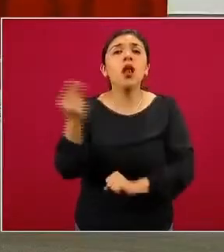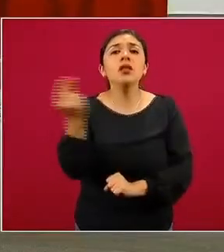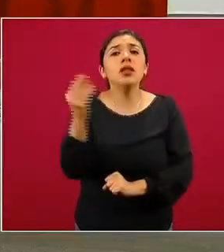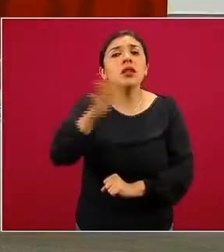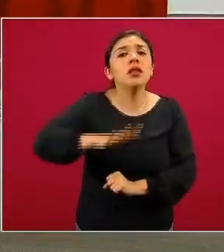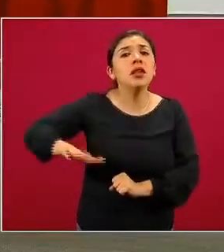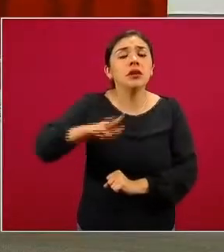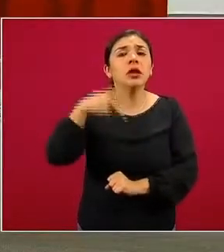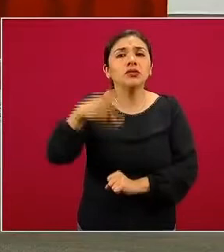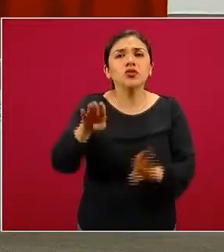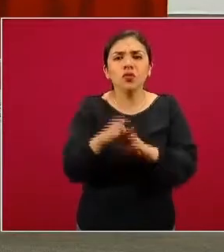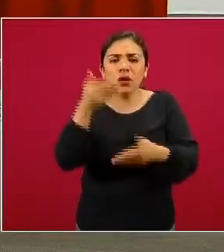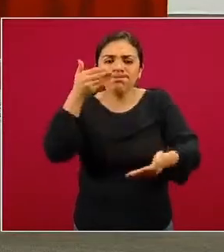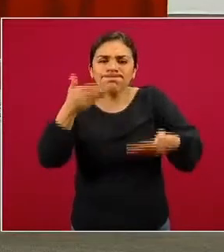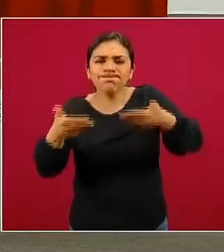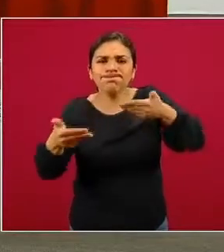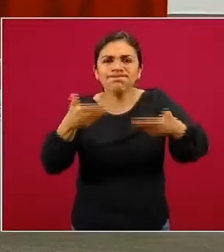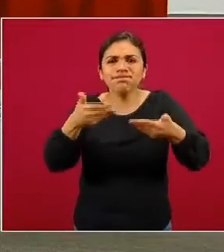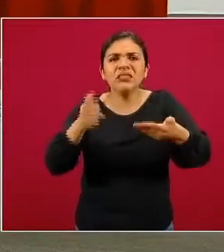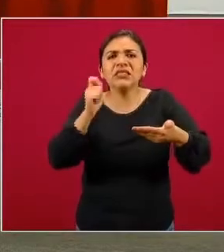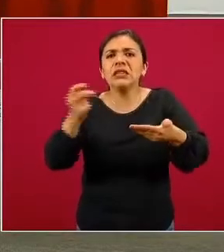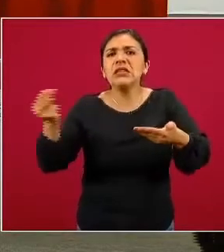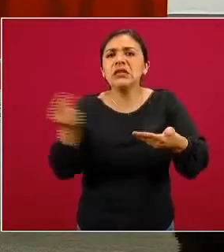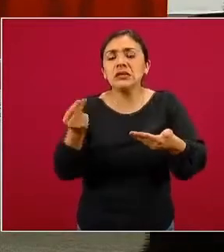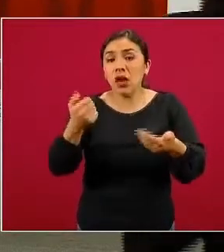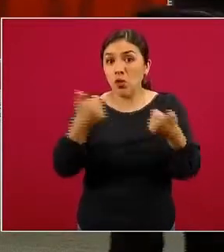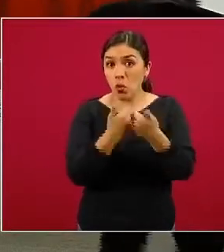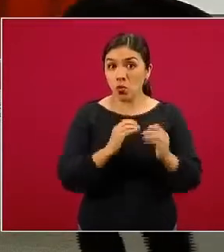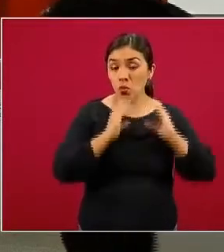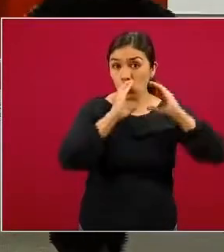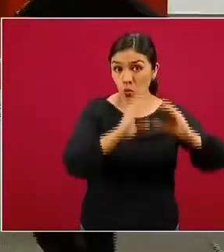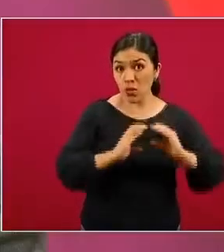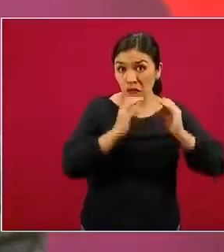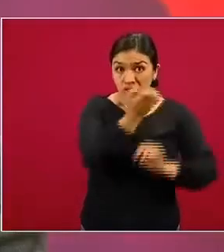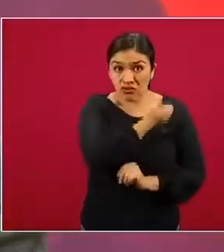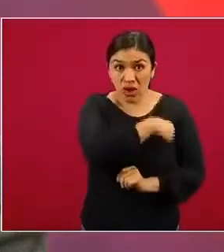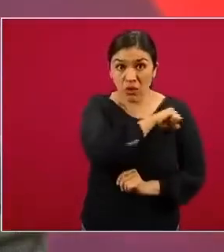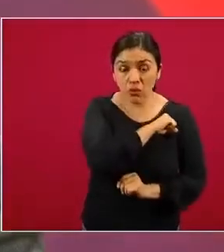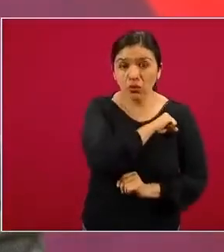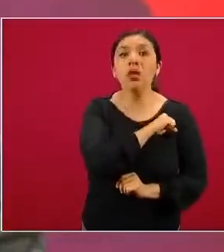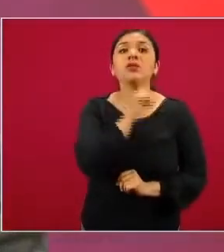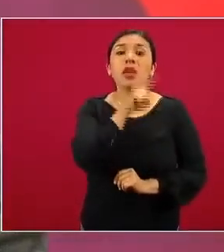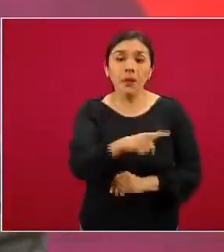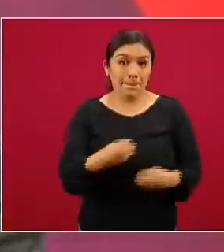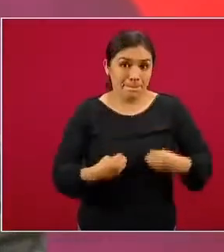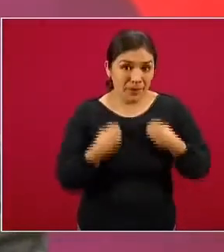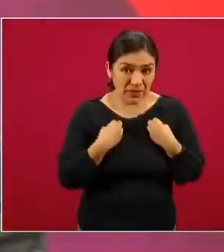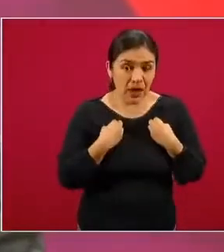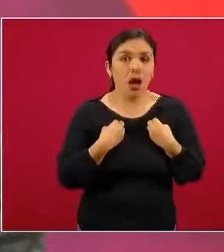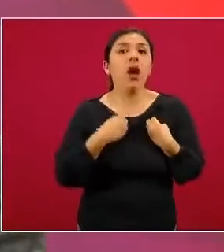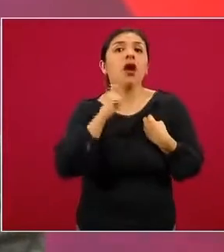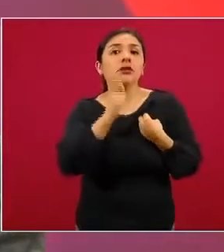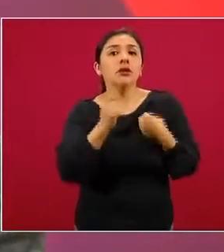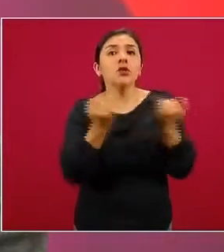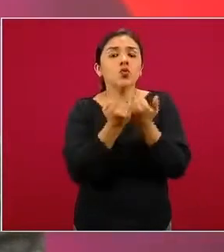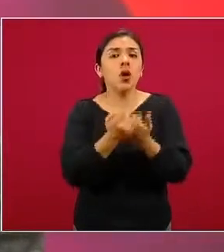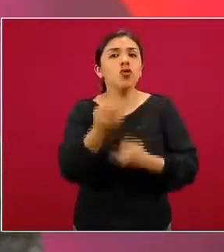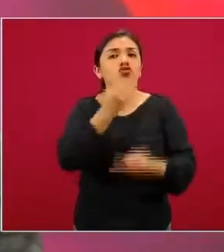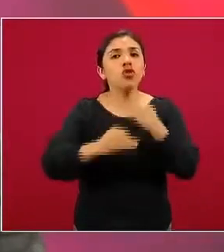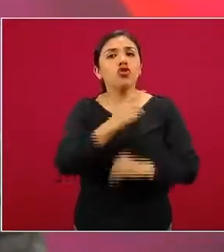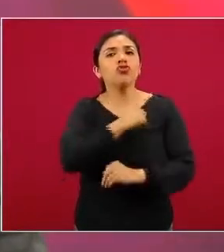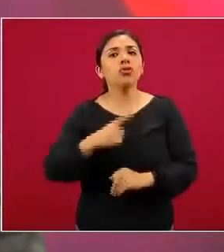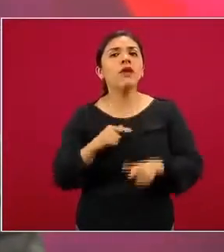de el balance necesario entre cuidar la salud y la vida en la medida en que nos